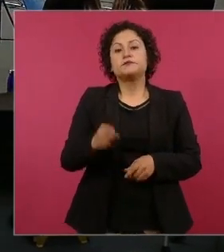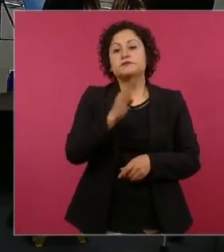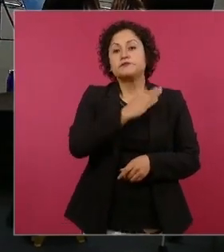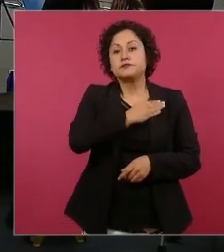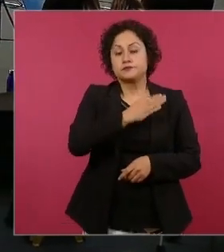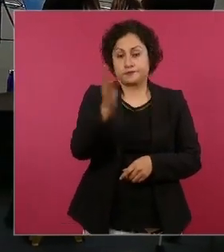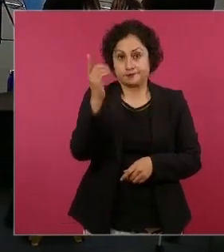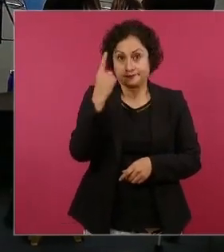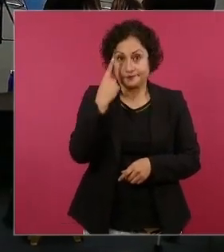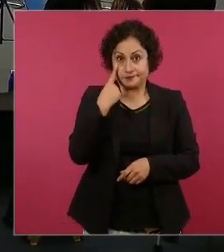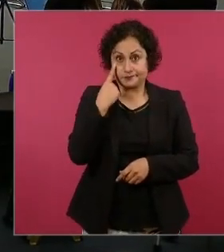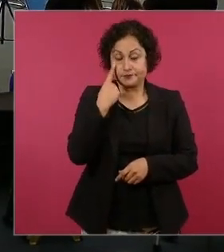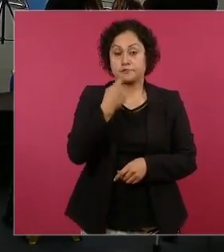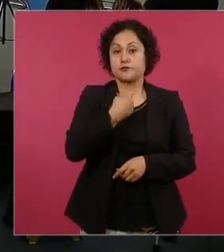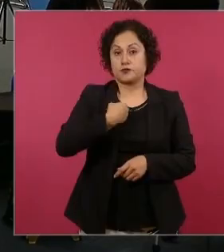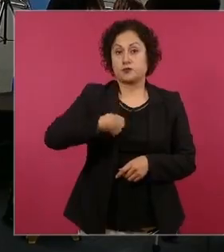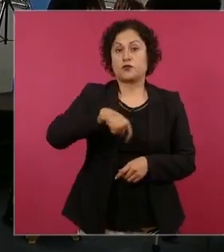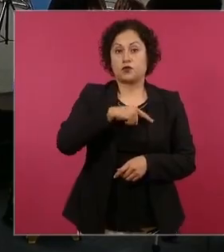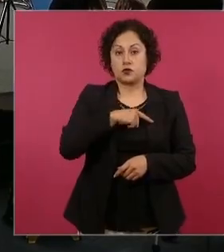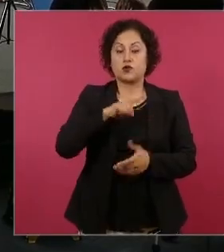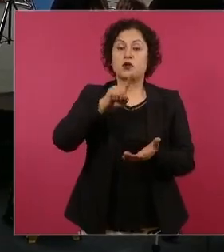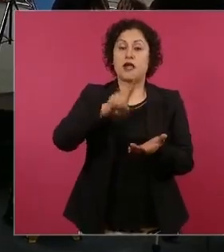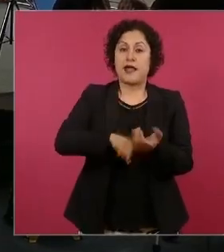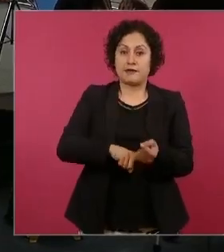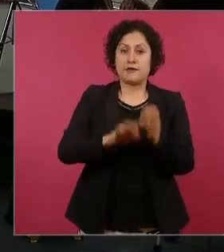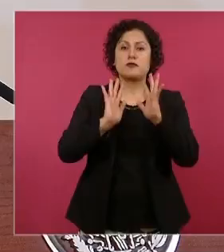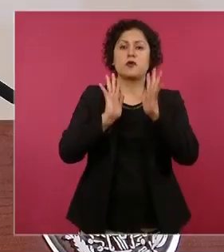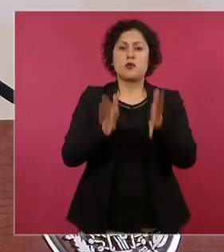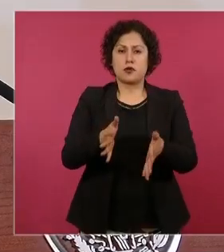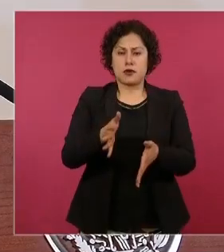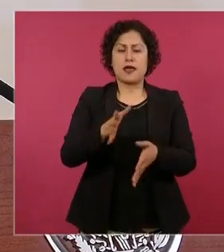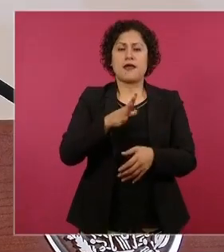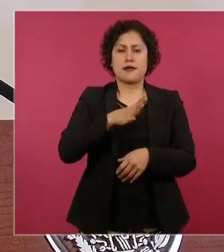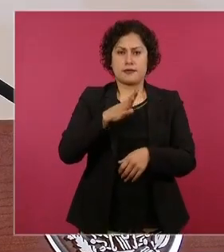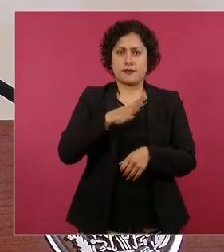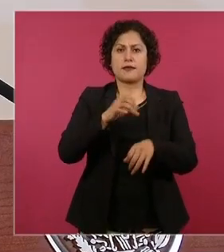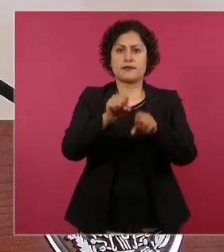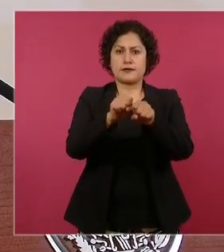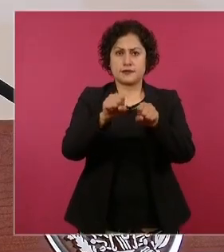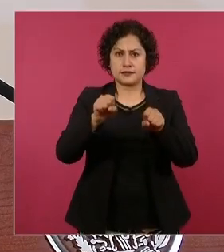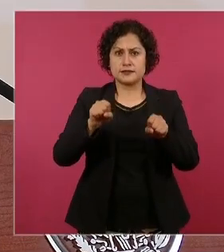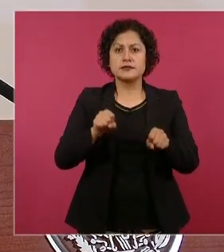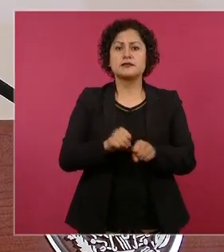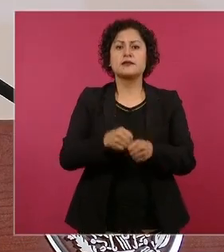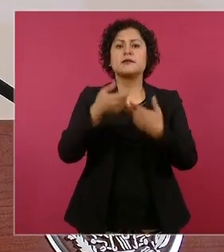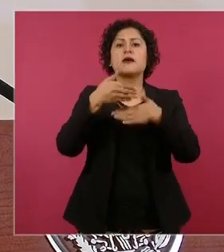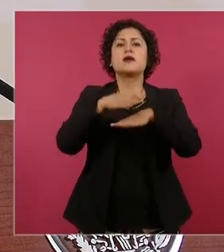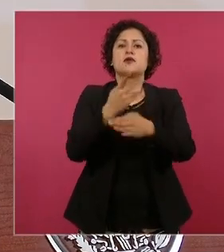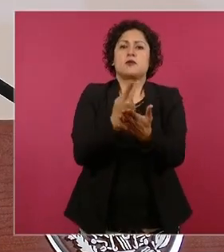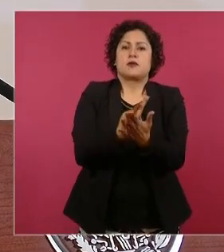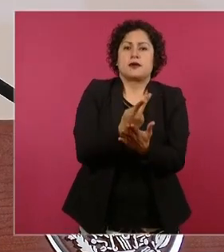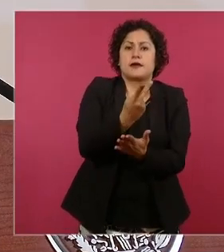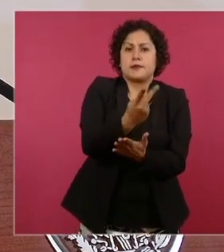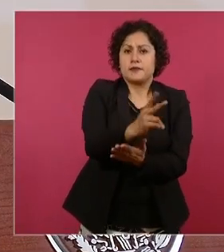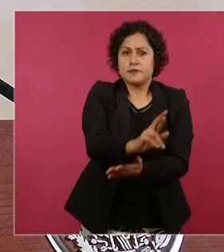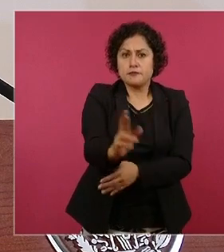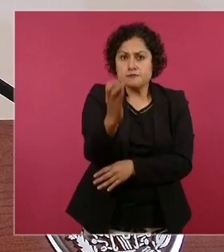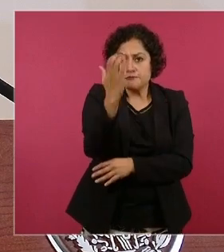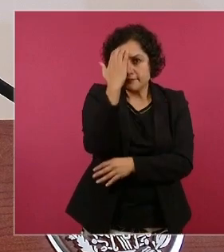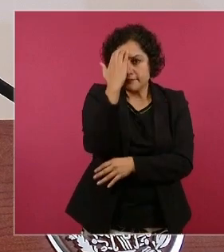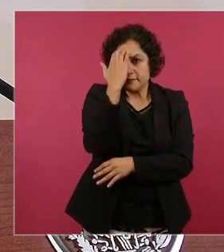nosotros tenemos establecido un sistema de reconocimiento a